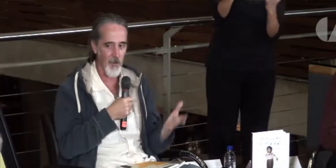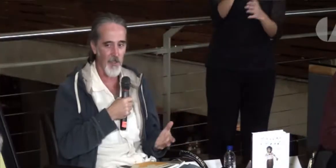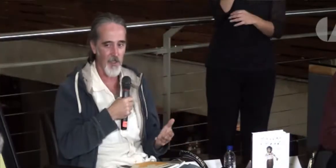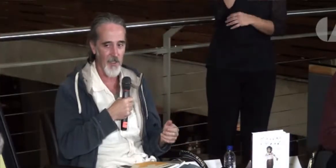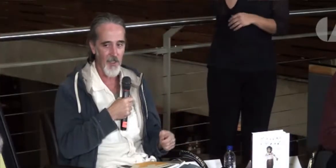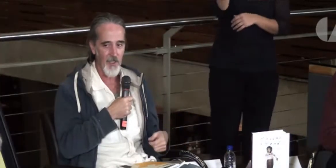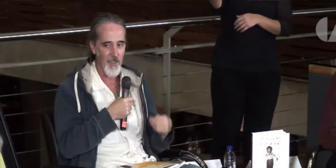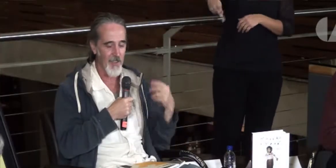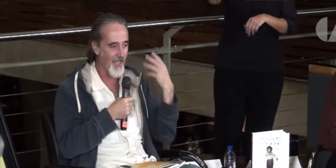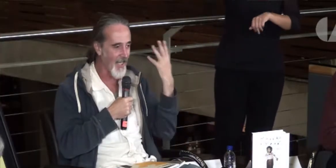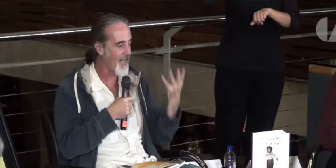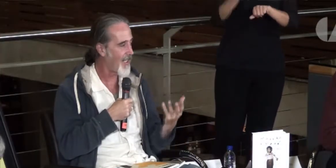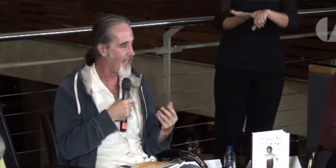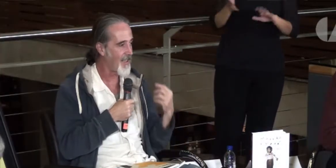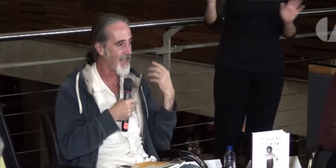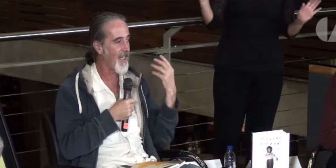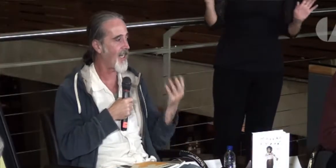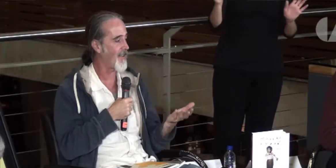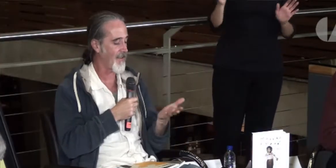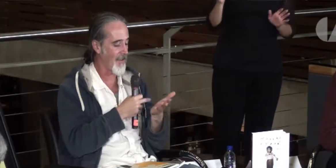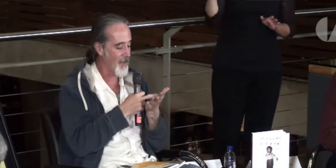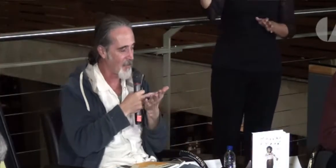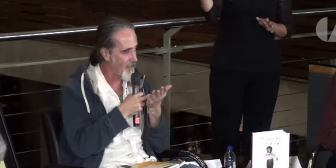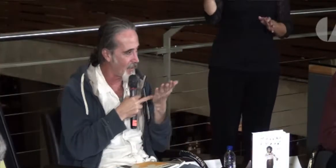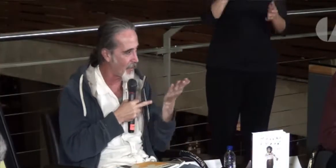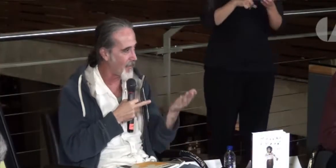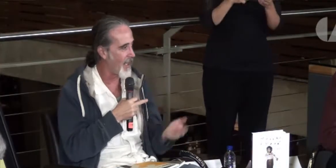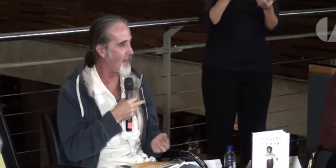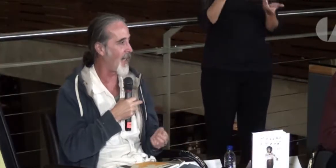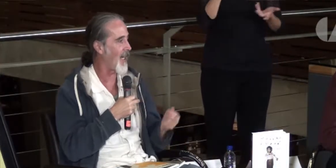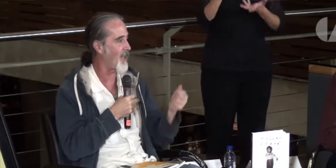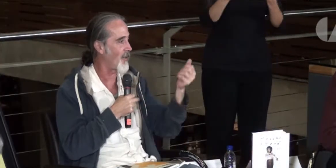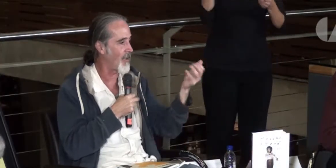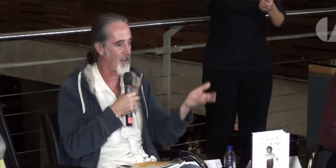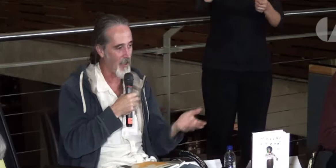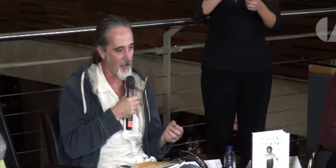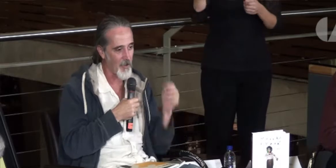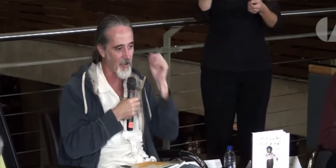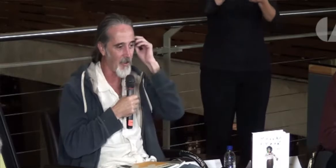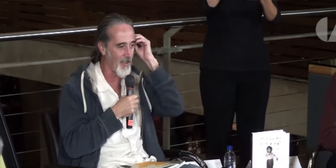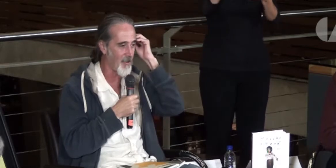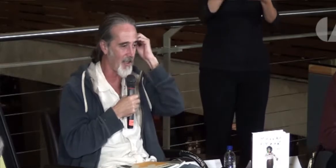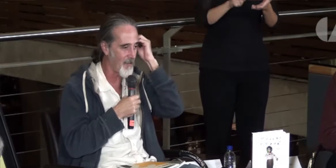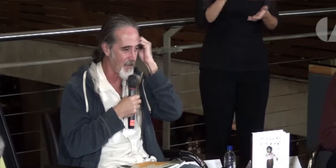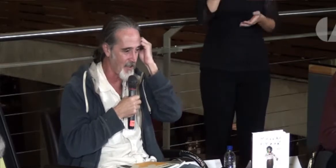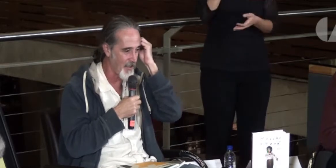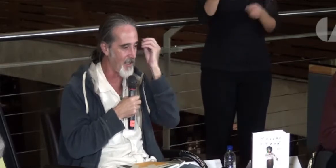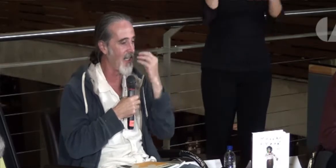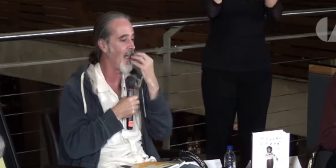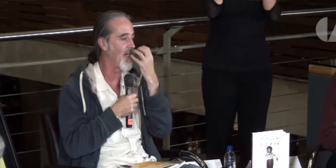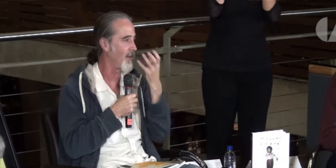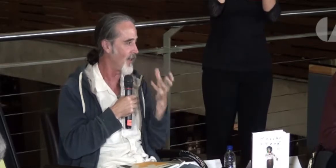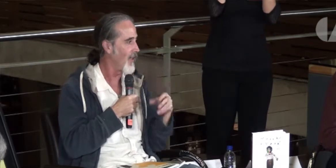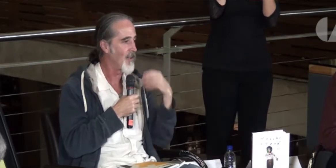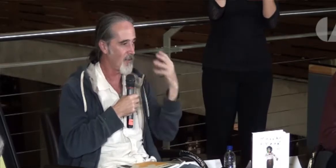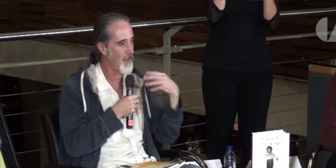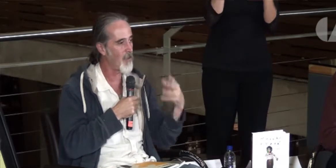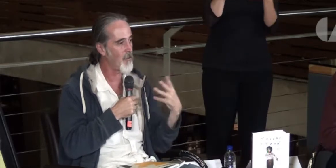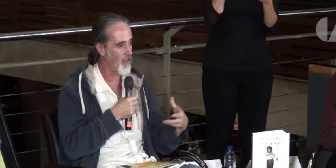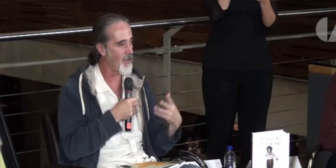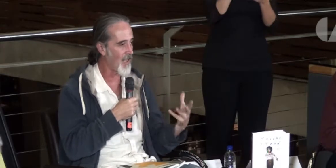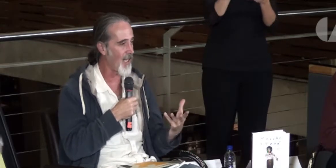tienen un montón de características como en la palma de la mano los dedos más cortos en las orejas más chiquitas la lengua